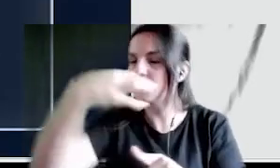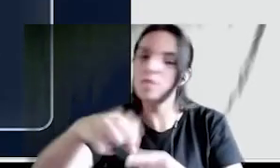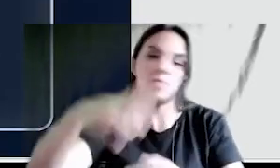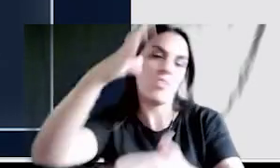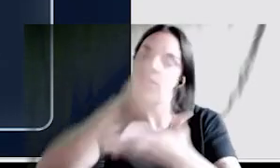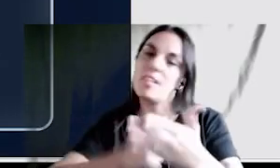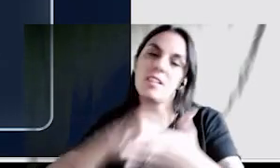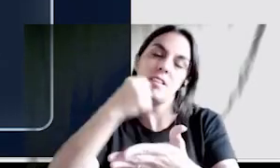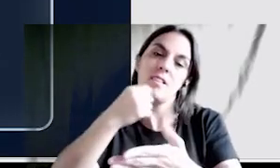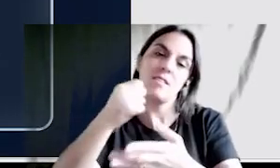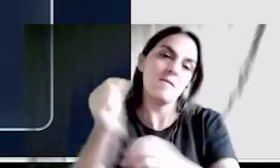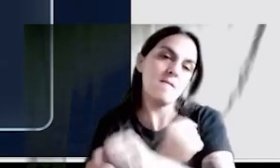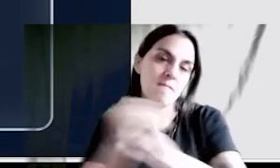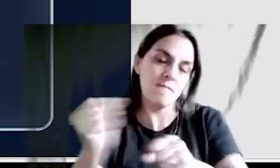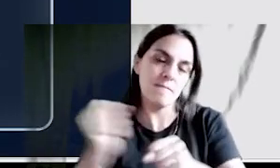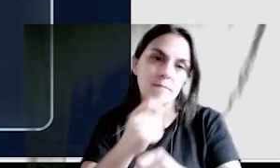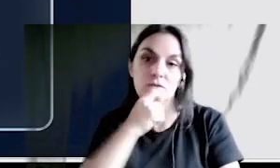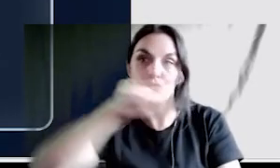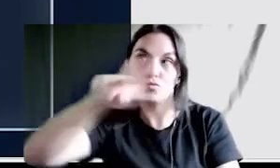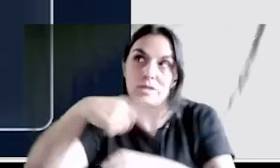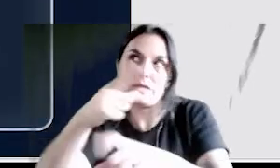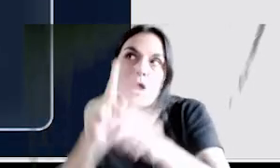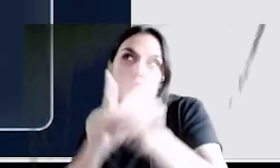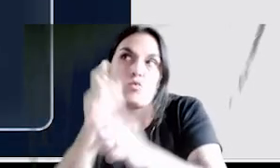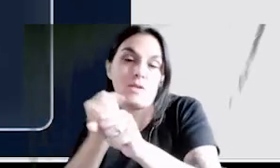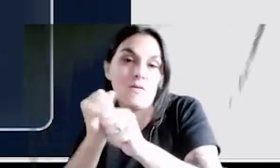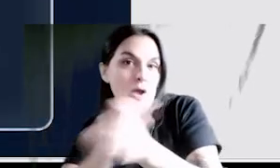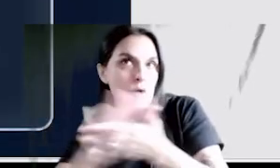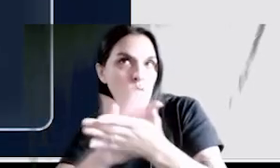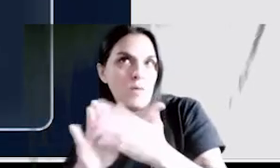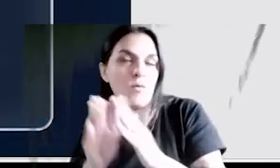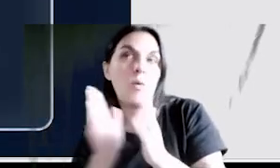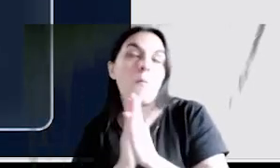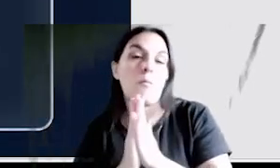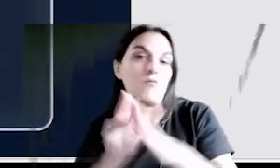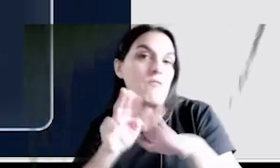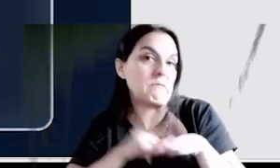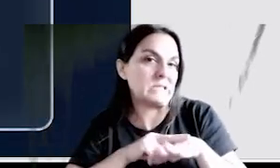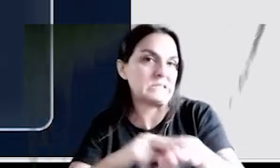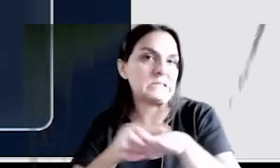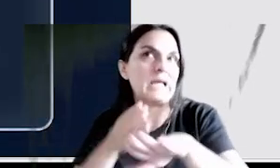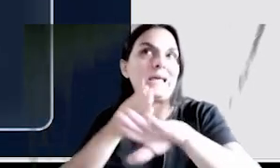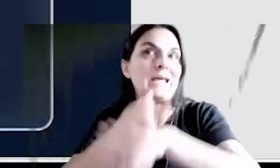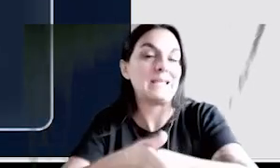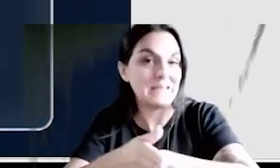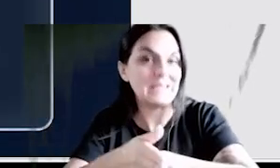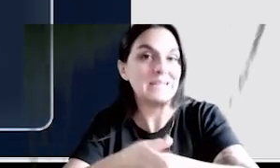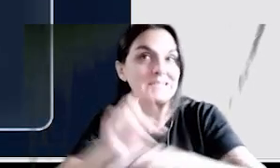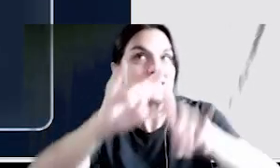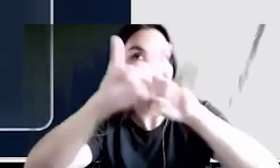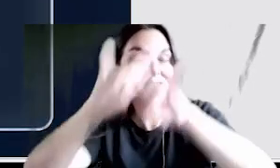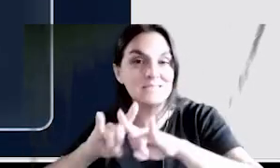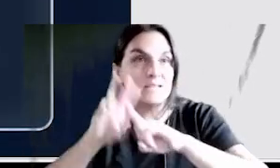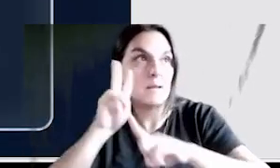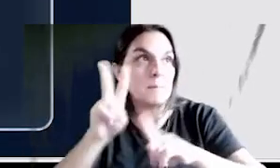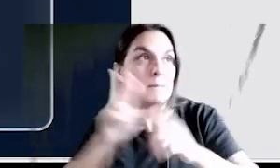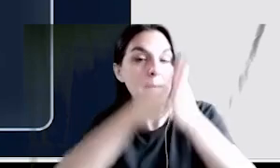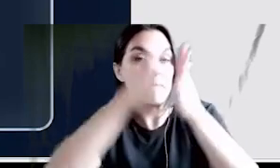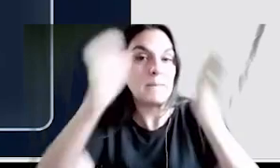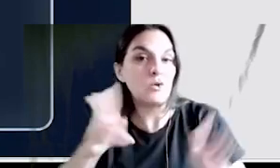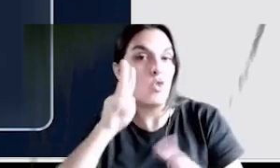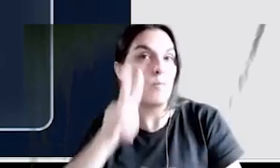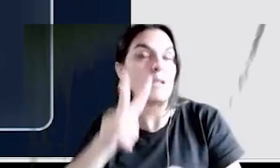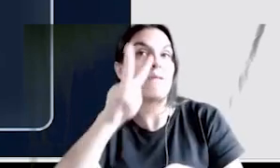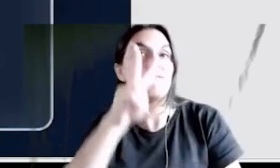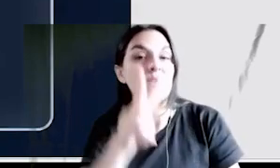Entonces, aquellos que son nuevos en el organismo, les recomiendo que ingresen al CIRADIG y vean para el periodo fiscal 2026 que van a tener un